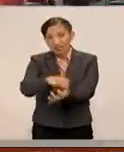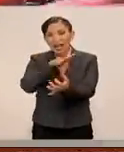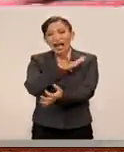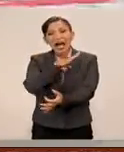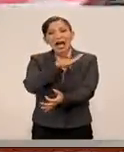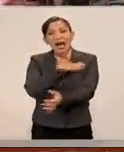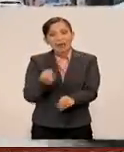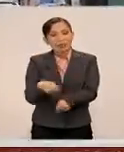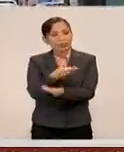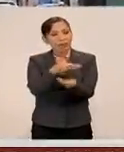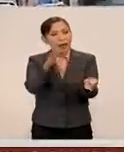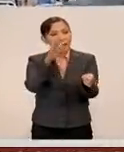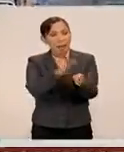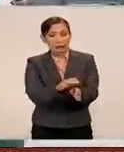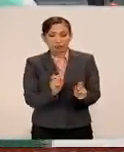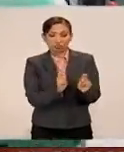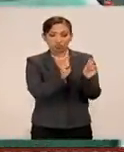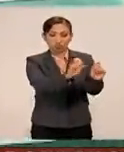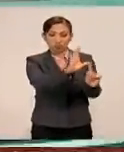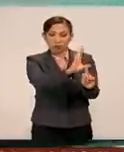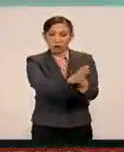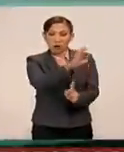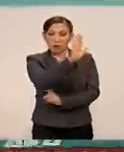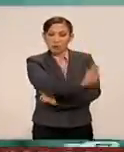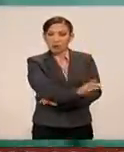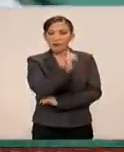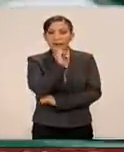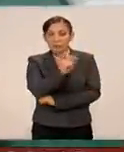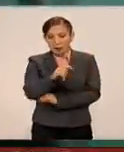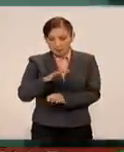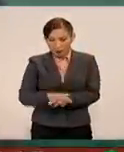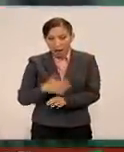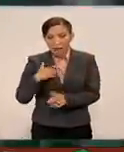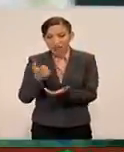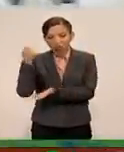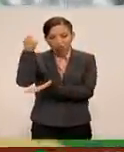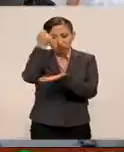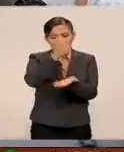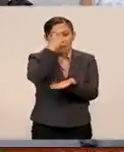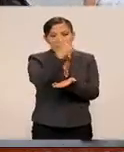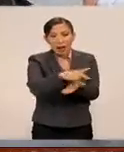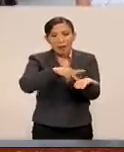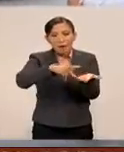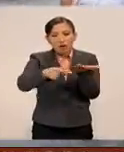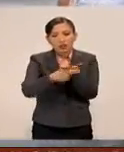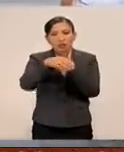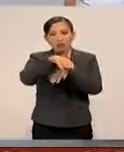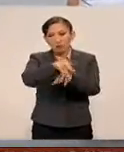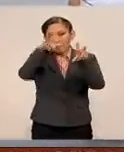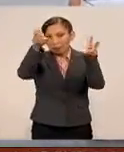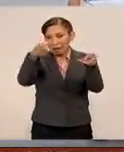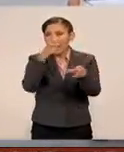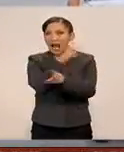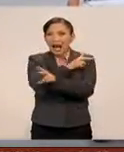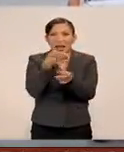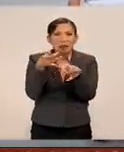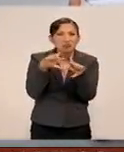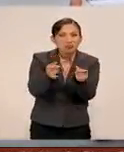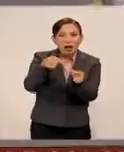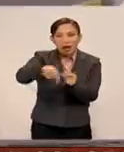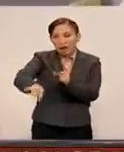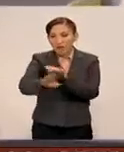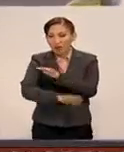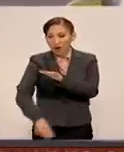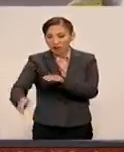encuentra dotar de mayores facultades a la comisión, así como incrementar el presupuesto para proyectos relacionados a la calidad del aire en el